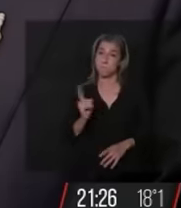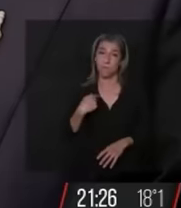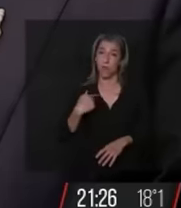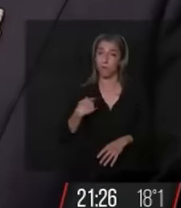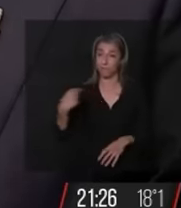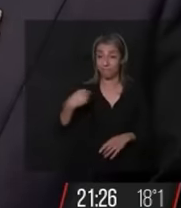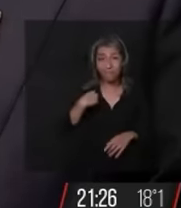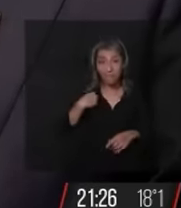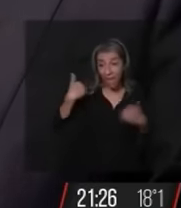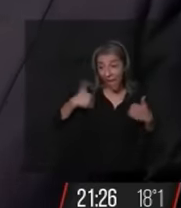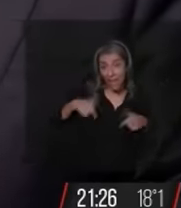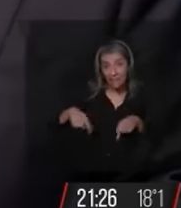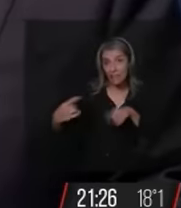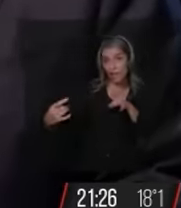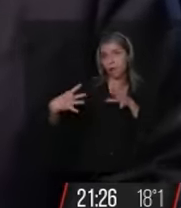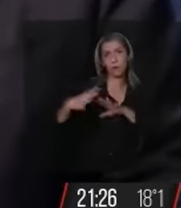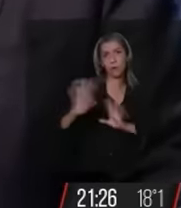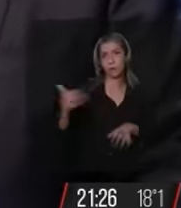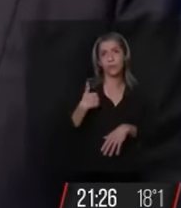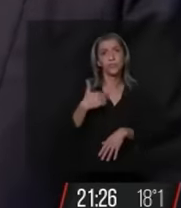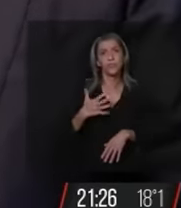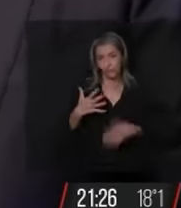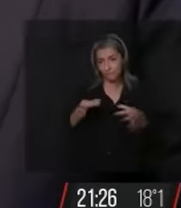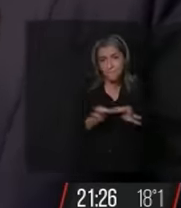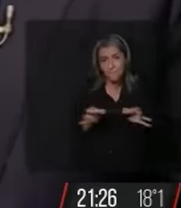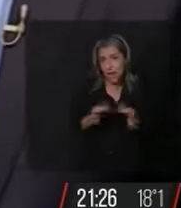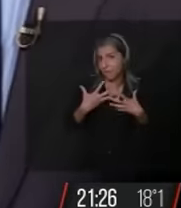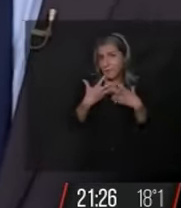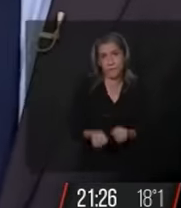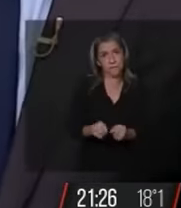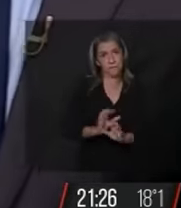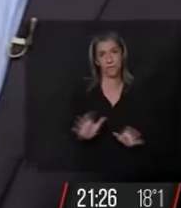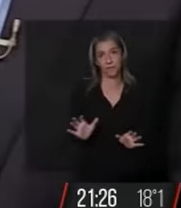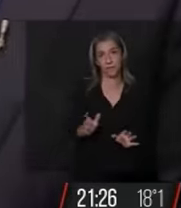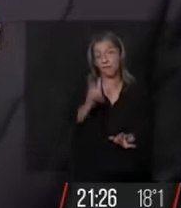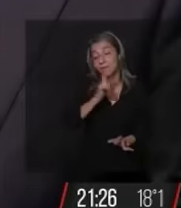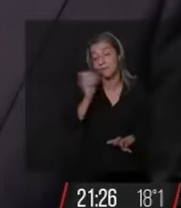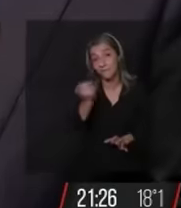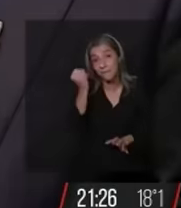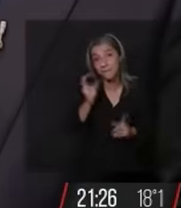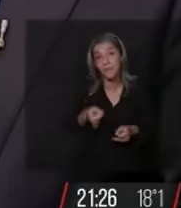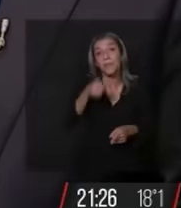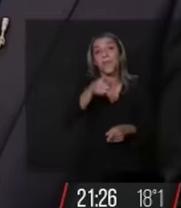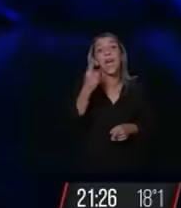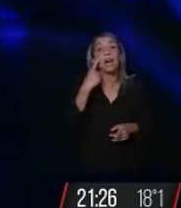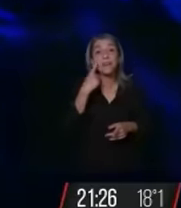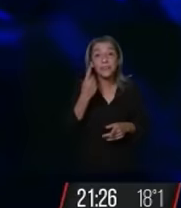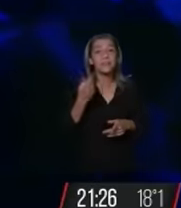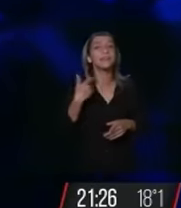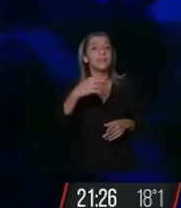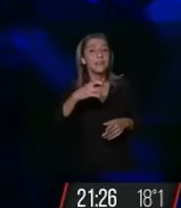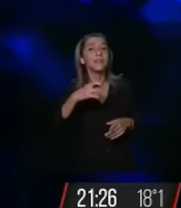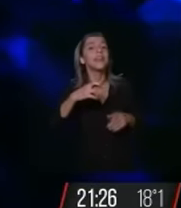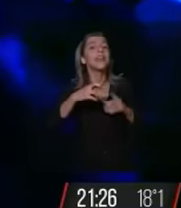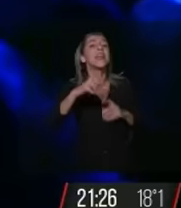Argentina. Defiendo la soberanía de Malvinas. Y creo además que sería importante que digas si los Kelper tienen derecho a la